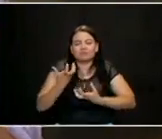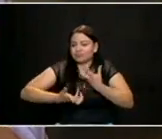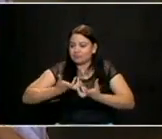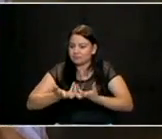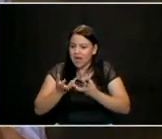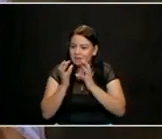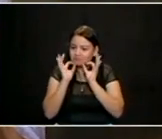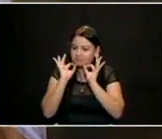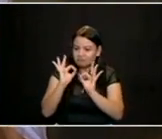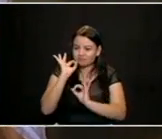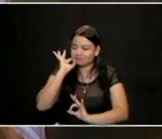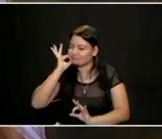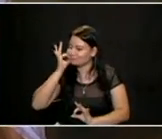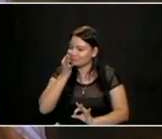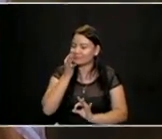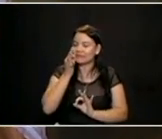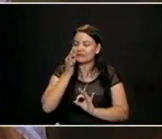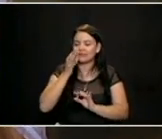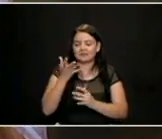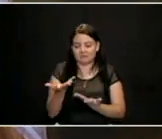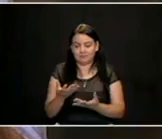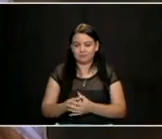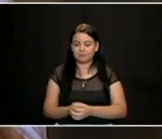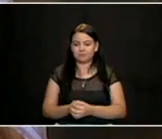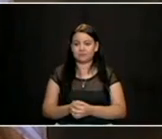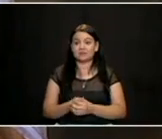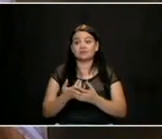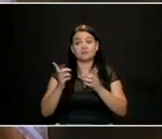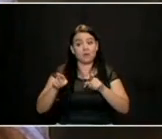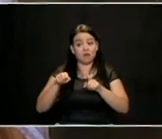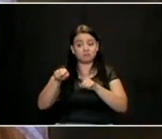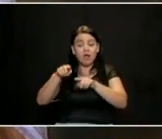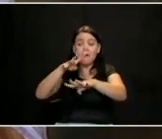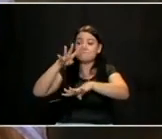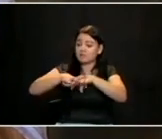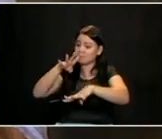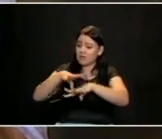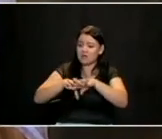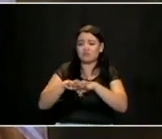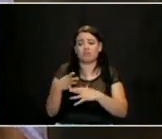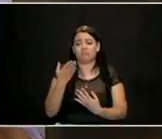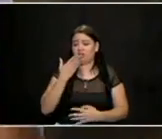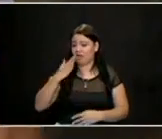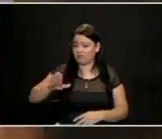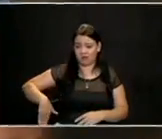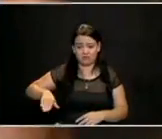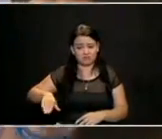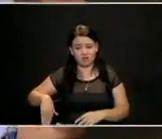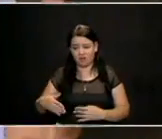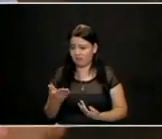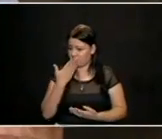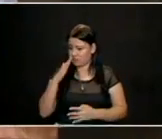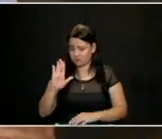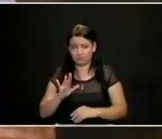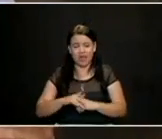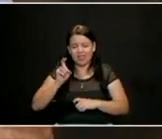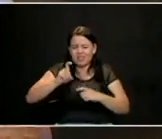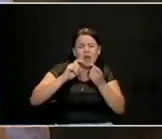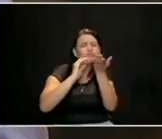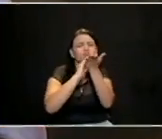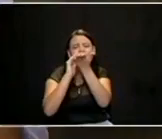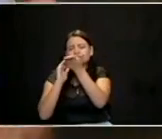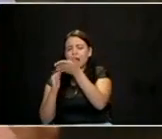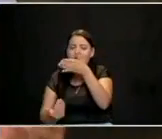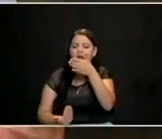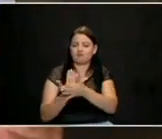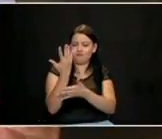Otra es que Plaza Mayor ya se nos fundió, ya está vieja y hay que actualizarla, hay que mejorarla, hay que hacer ese gran recinto nuevamente